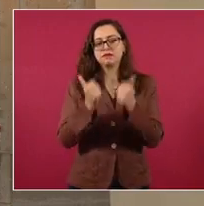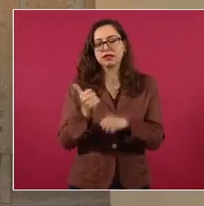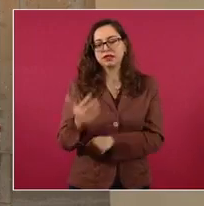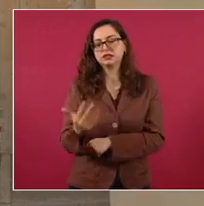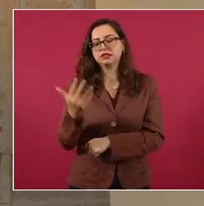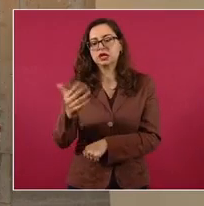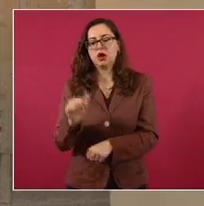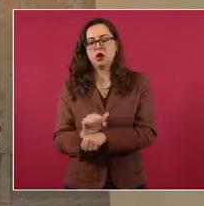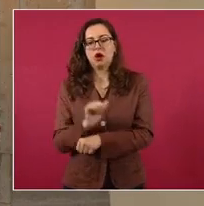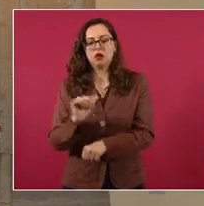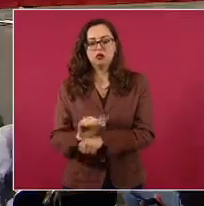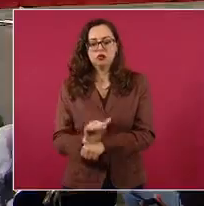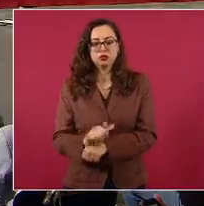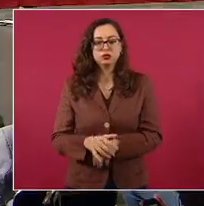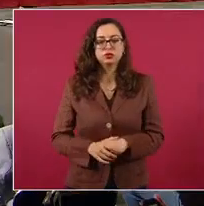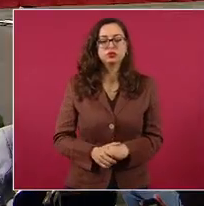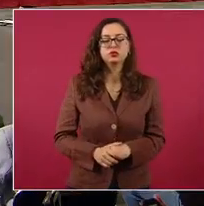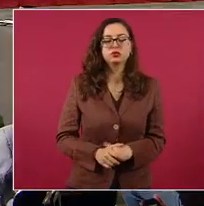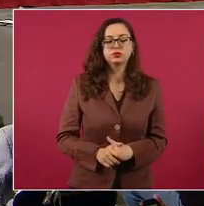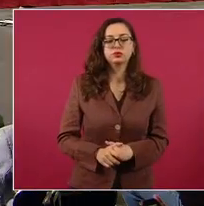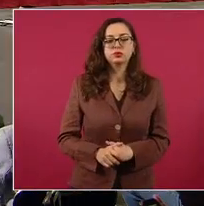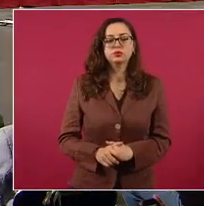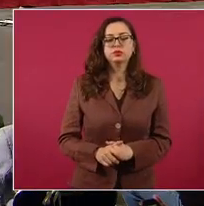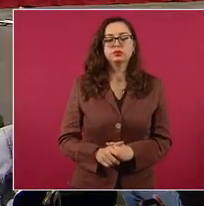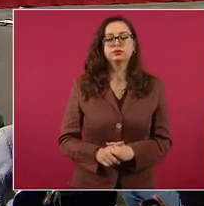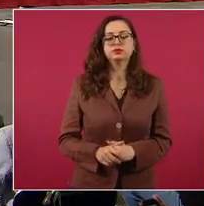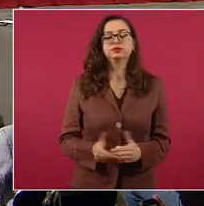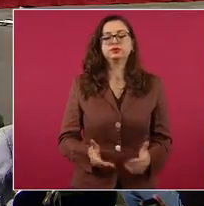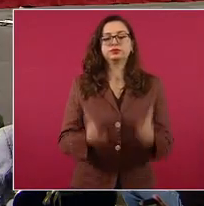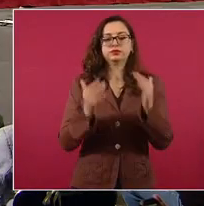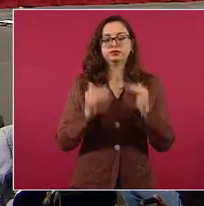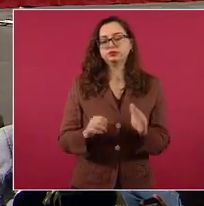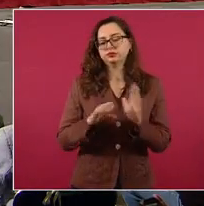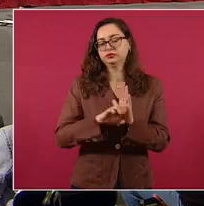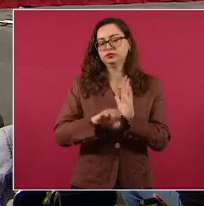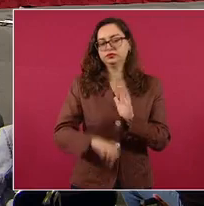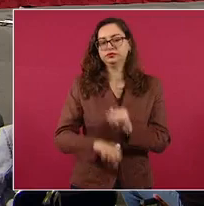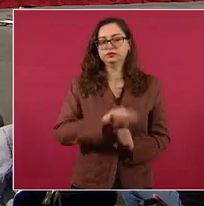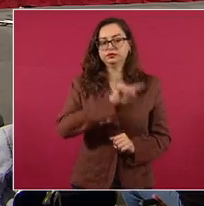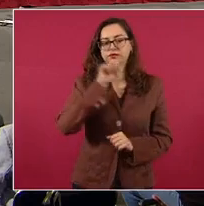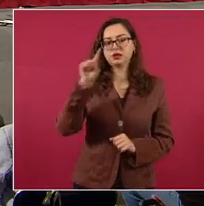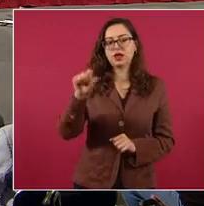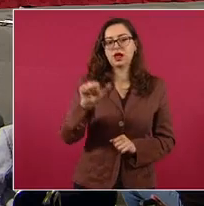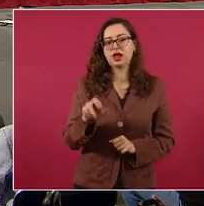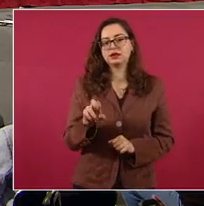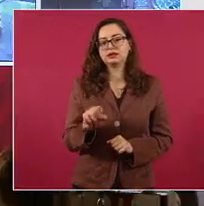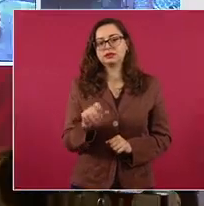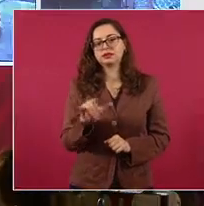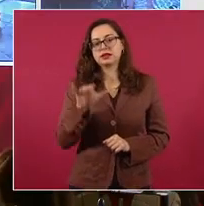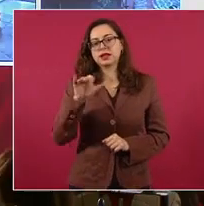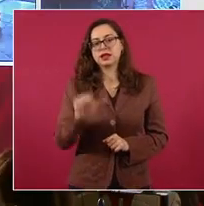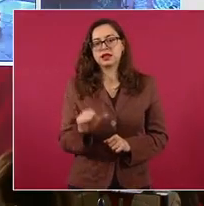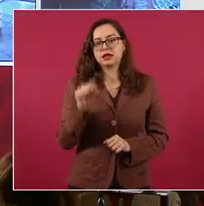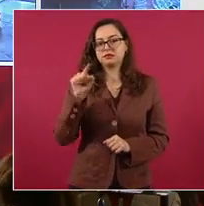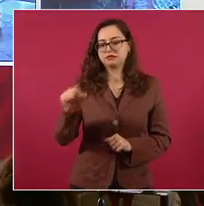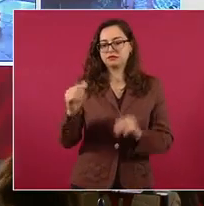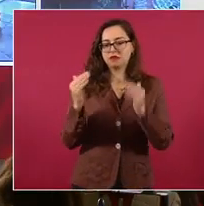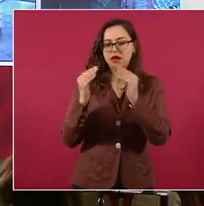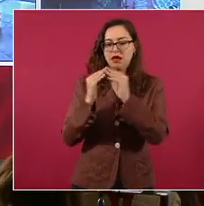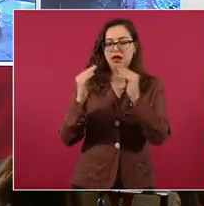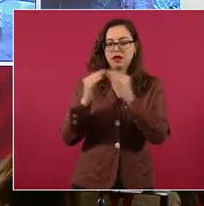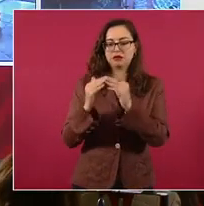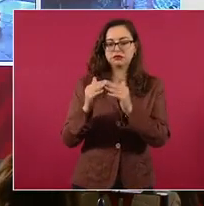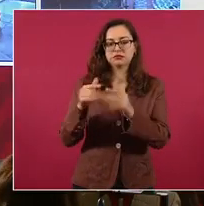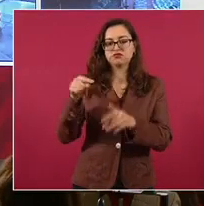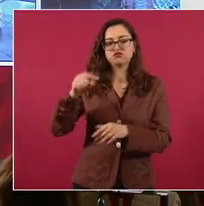Siguiente. Esta es una propiedad en Arcelia, donde se identifica que es el principal centro